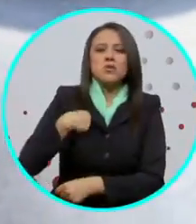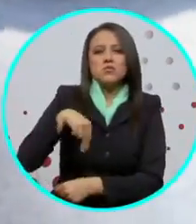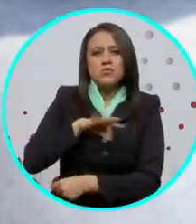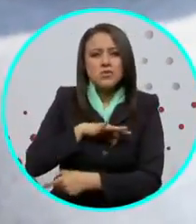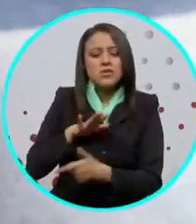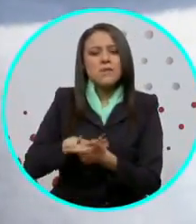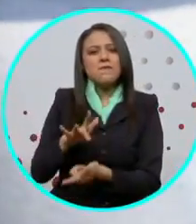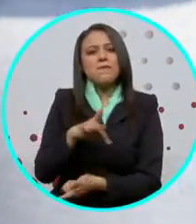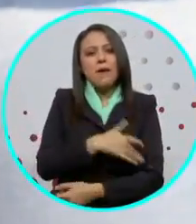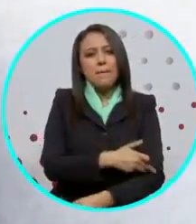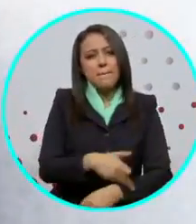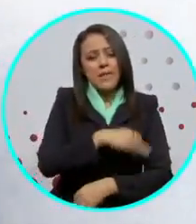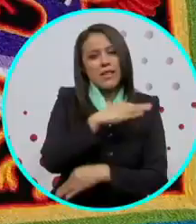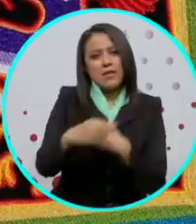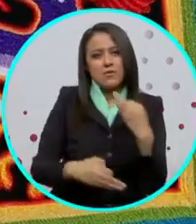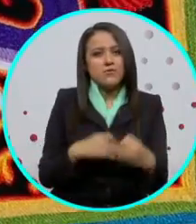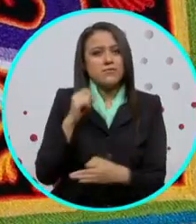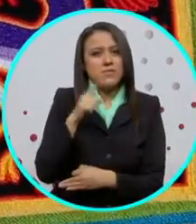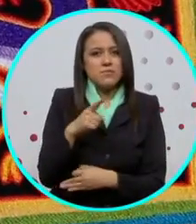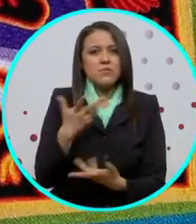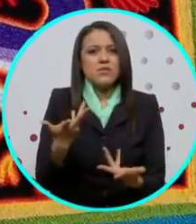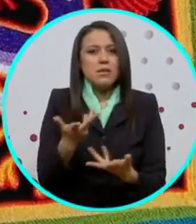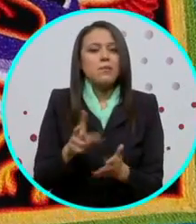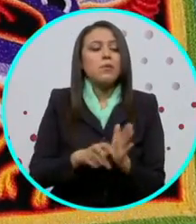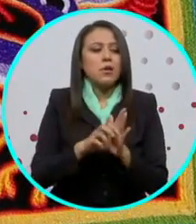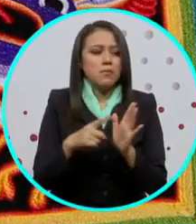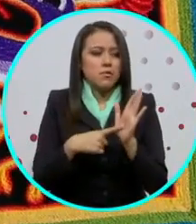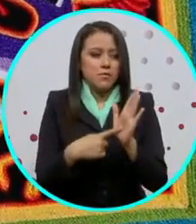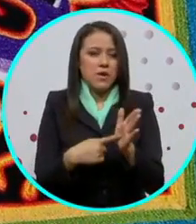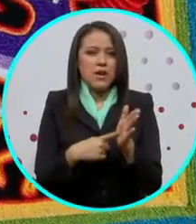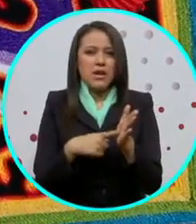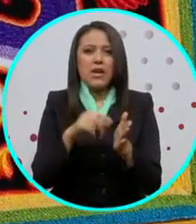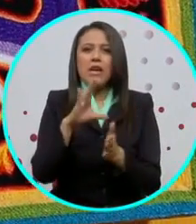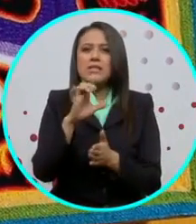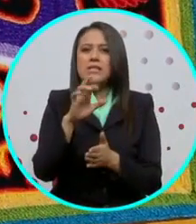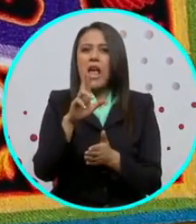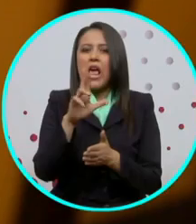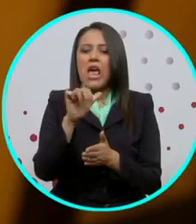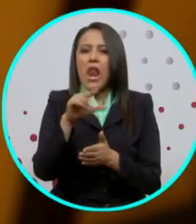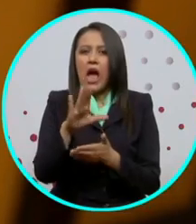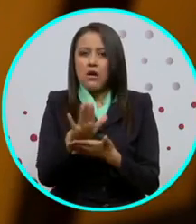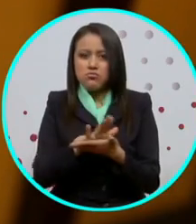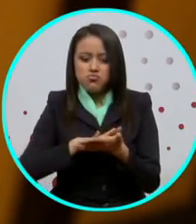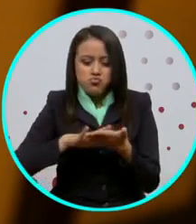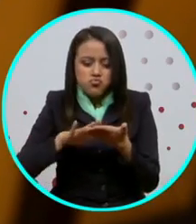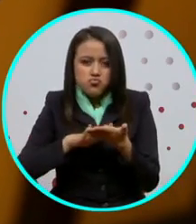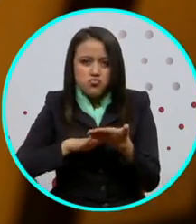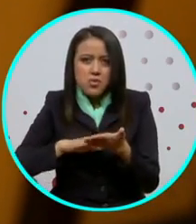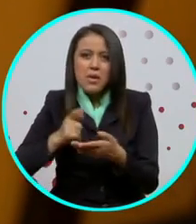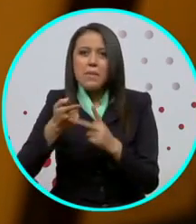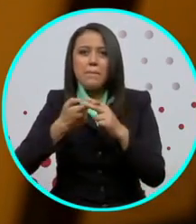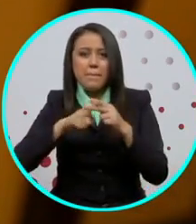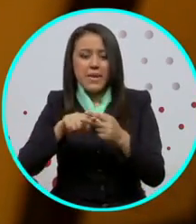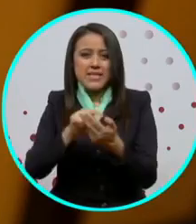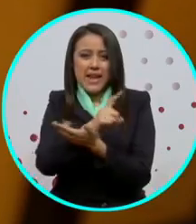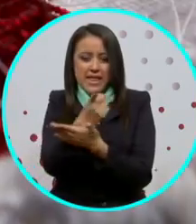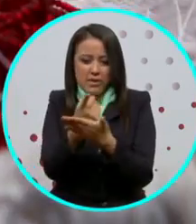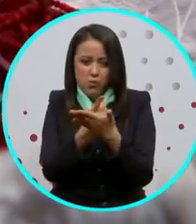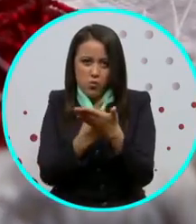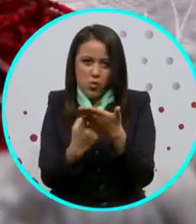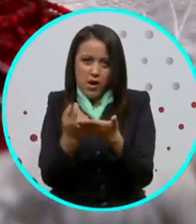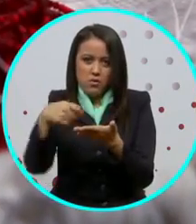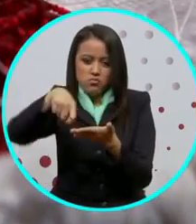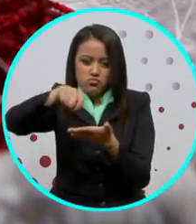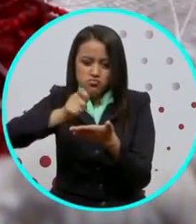de la familia, de todos nosotros. Le pongo una capita de cera al triple y de ahí ya empiezo a dibujar con estambre.